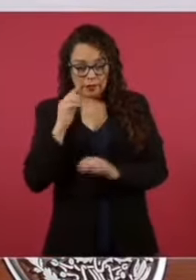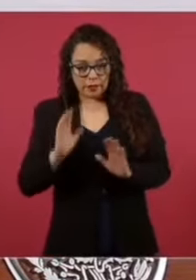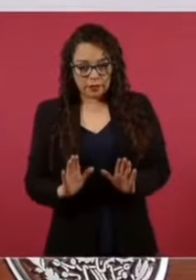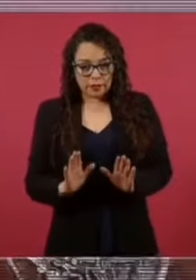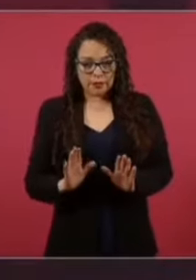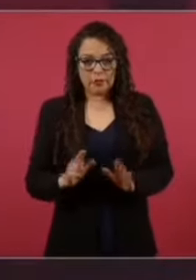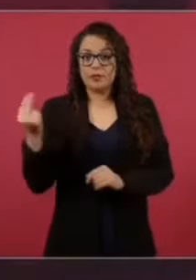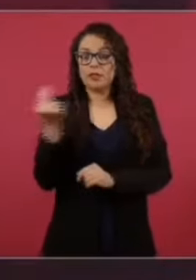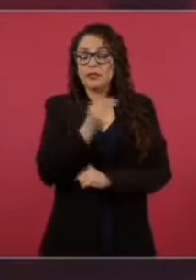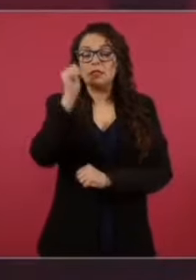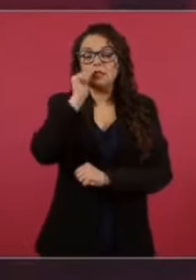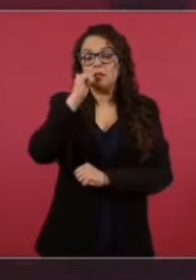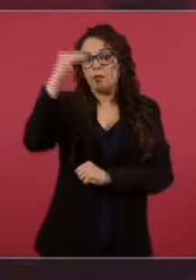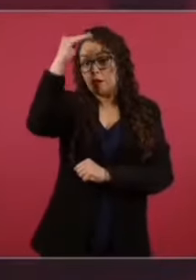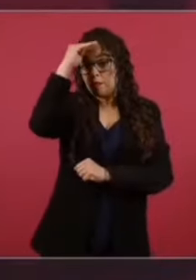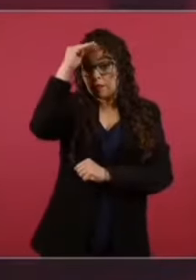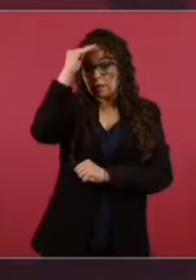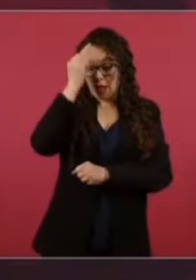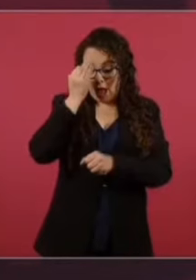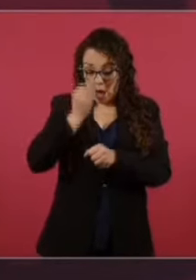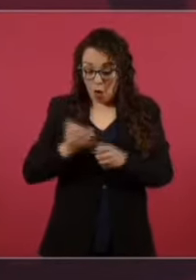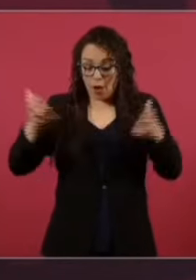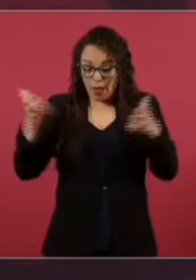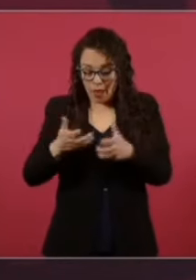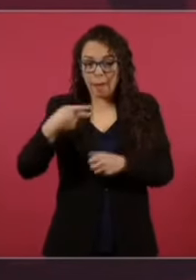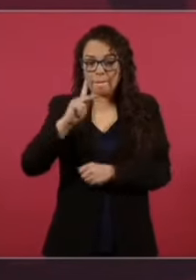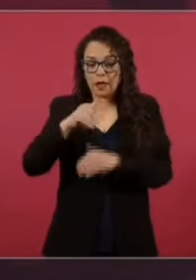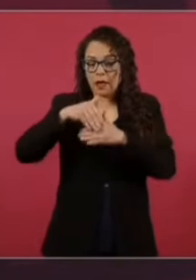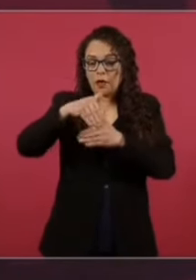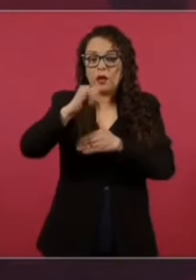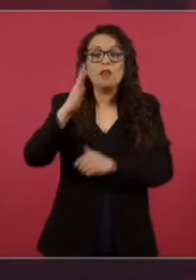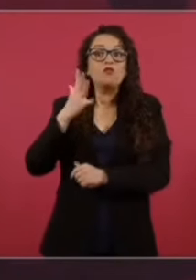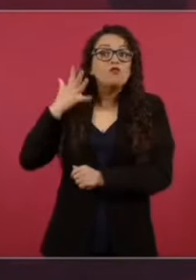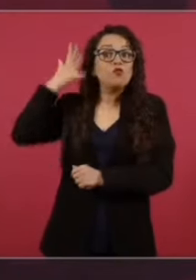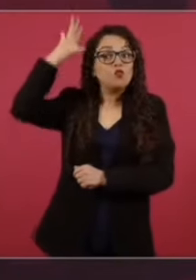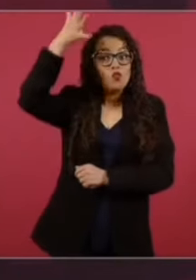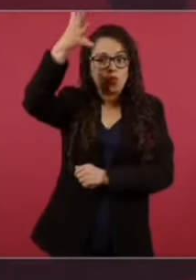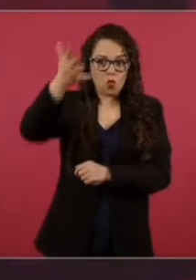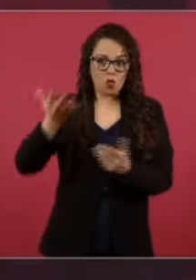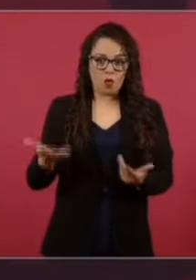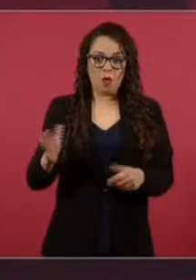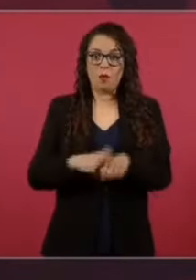mediano, en el largo plazo, para que se invierta en México.